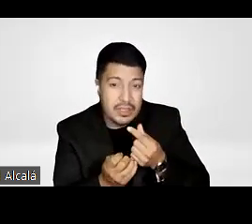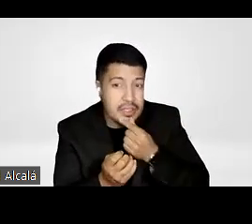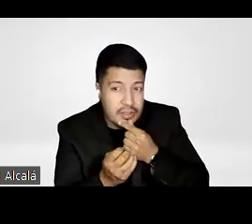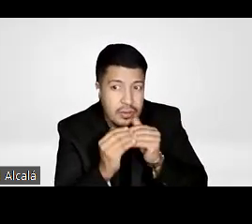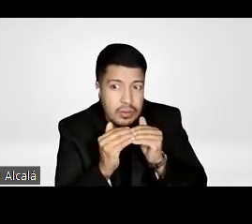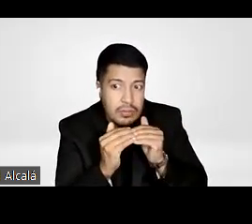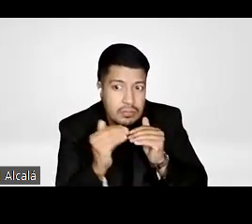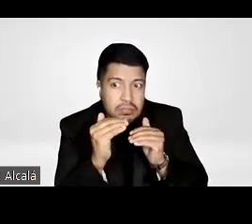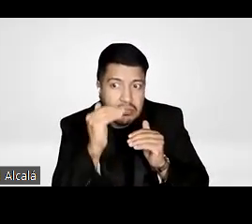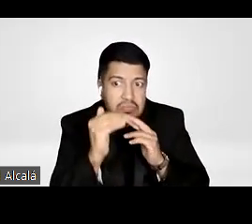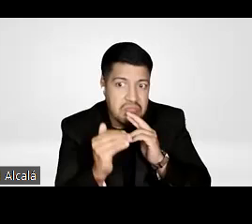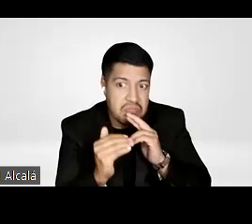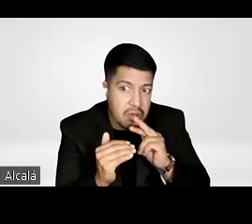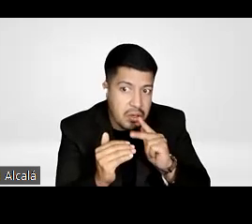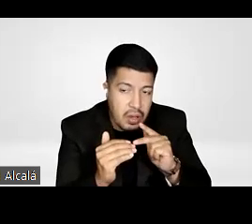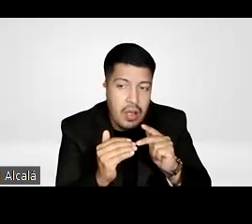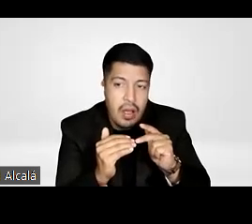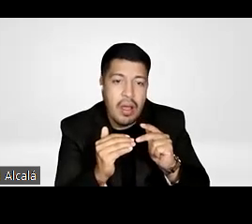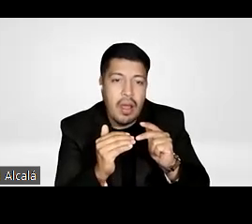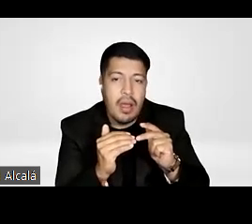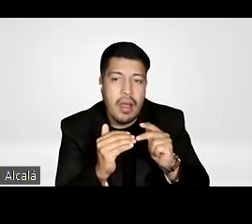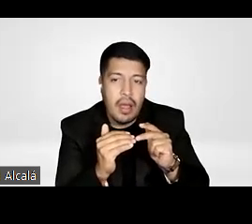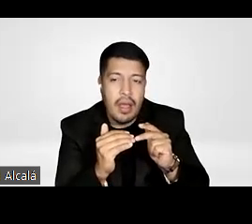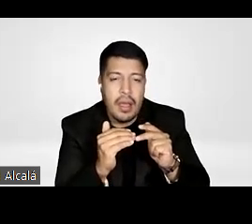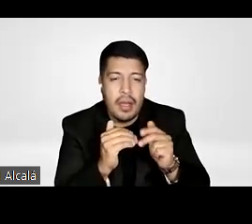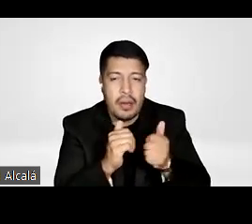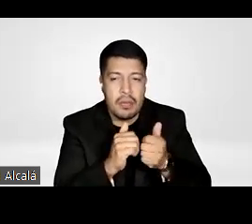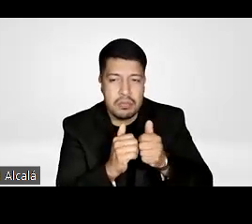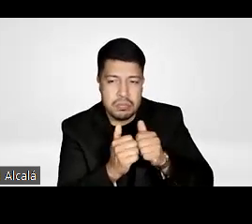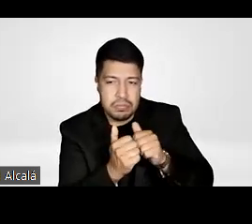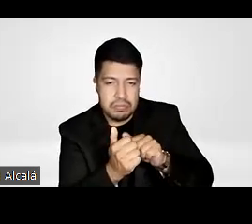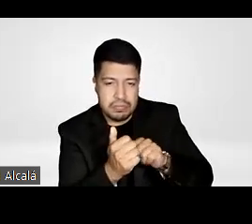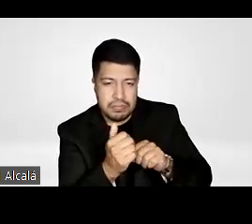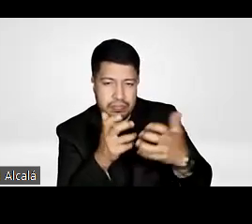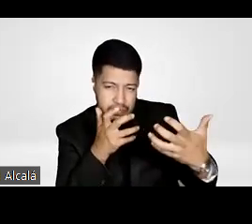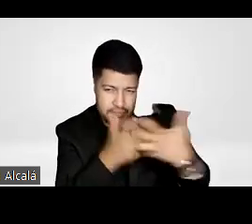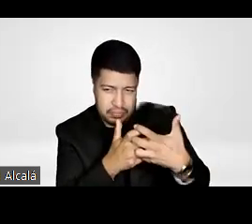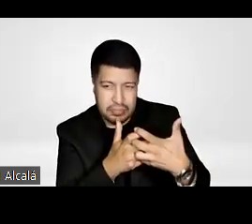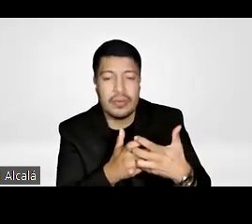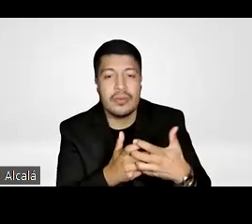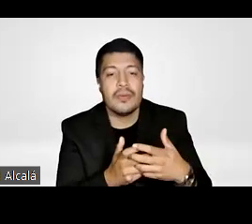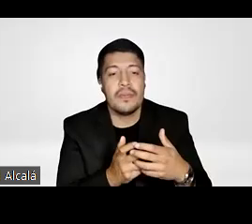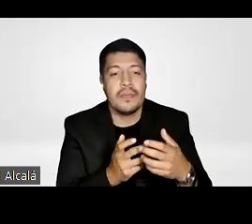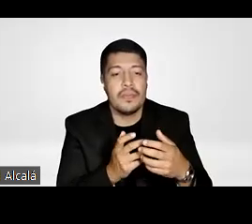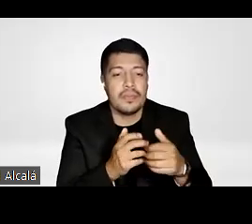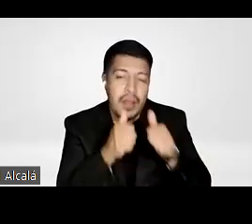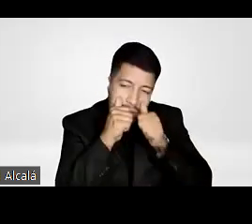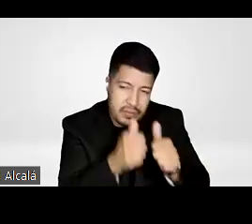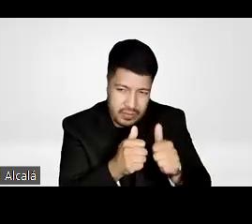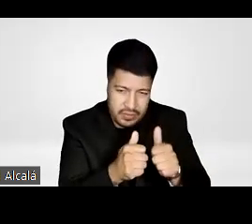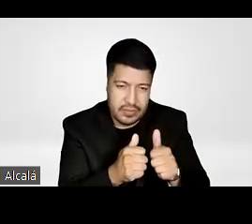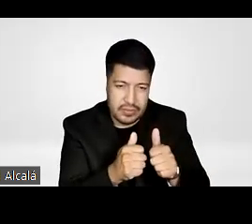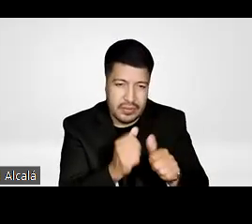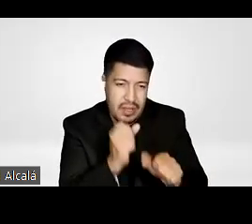para ir normando la intervención. Hacerlo así permite implementar intervenciones